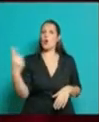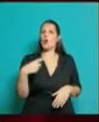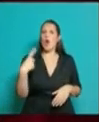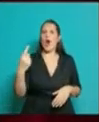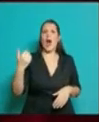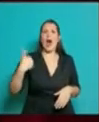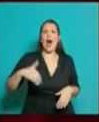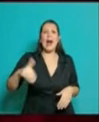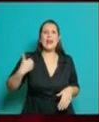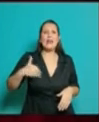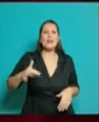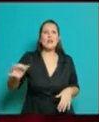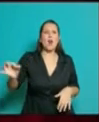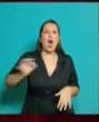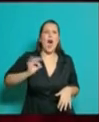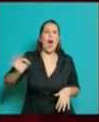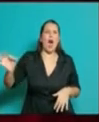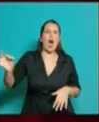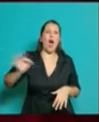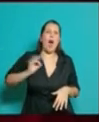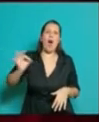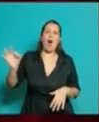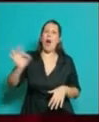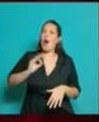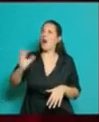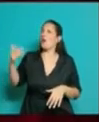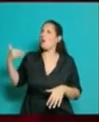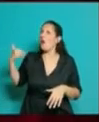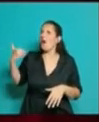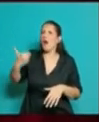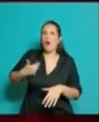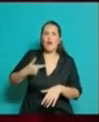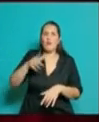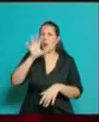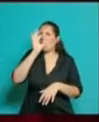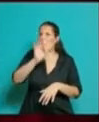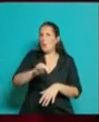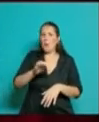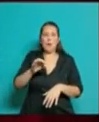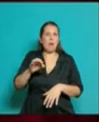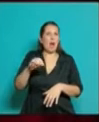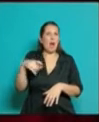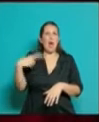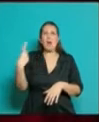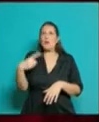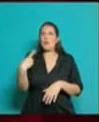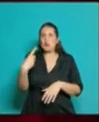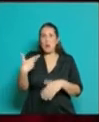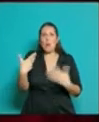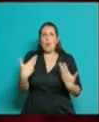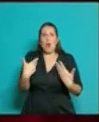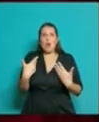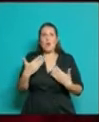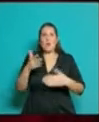el trabajo estuvieron ausentes en las palabras del presidente. La pobreza solo habló en índices